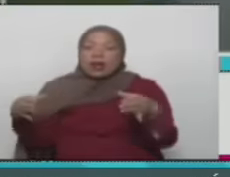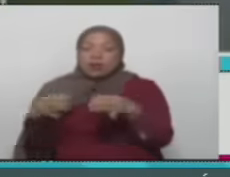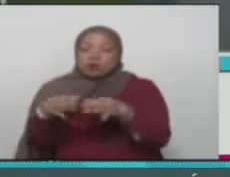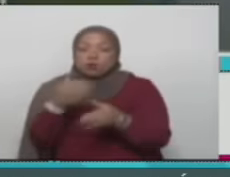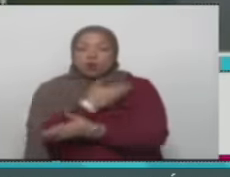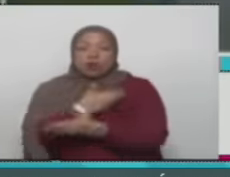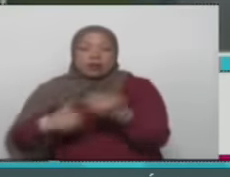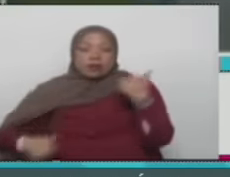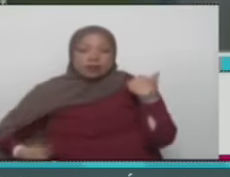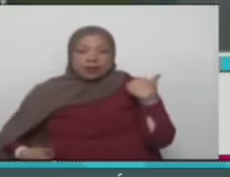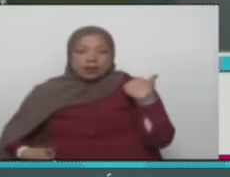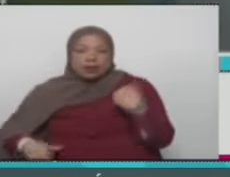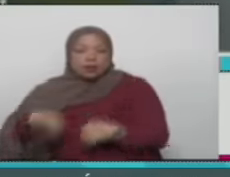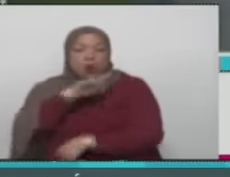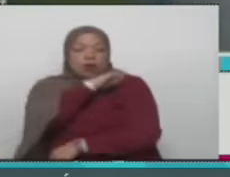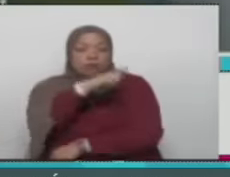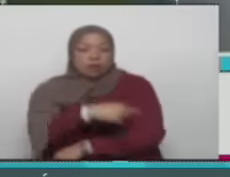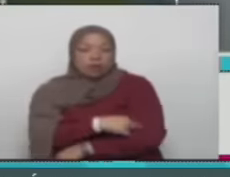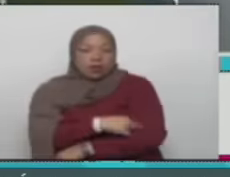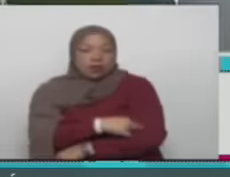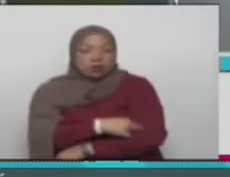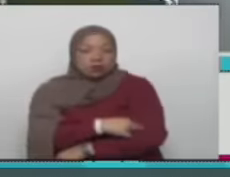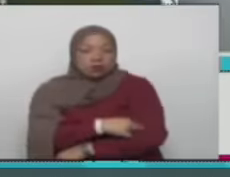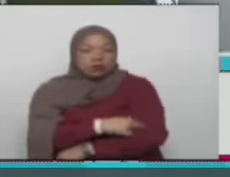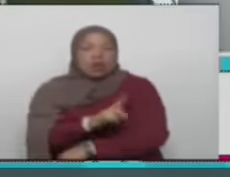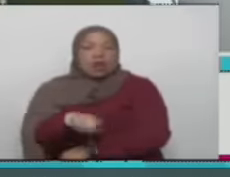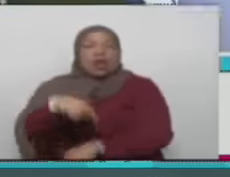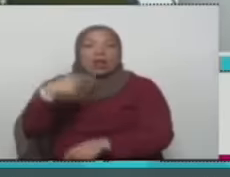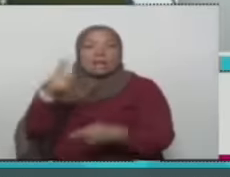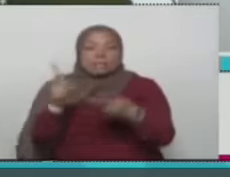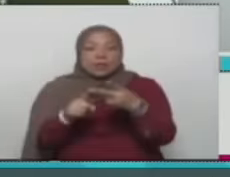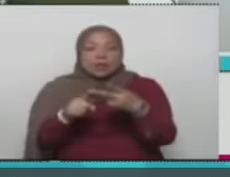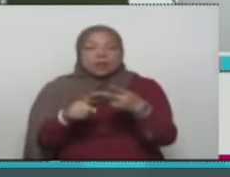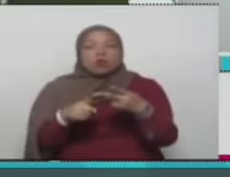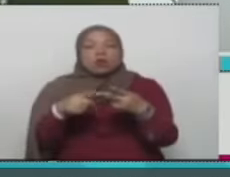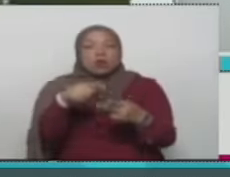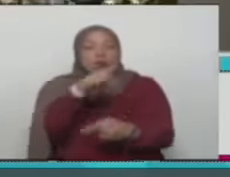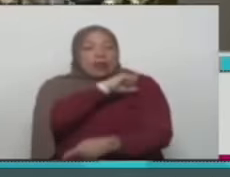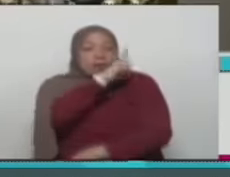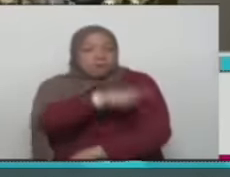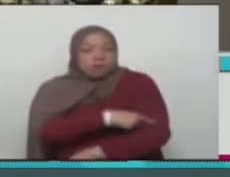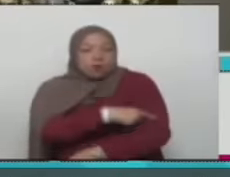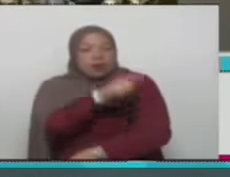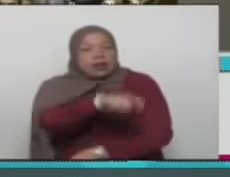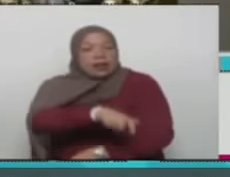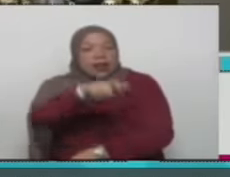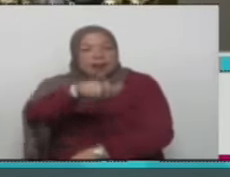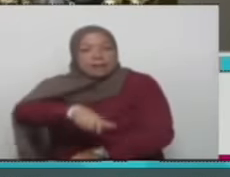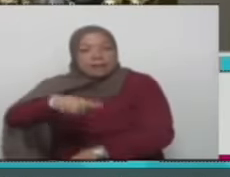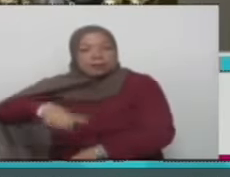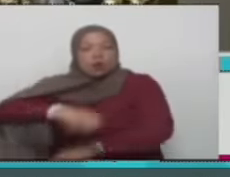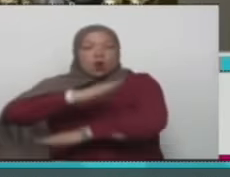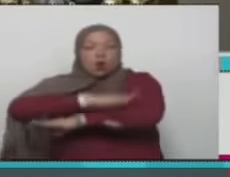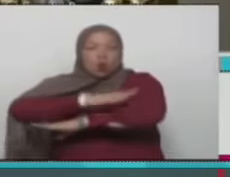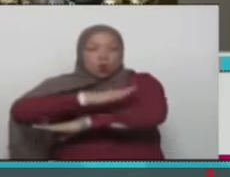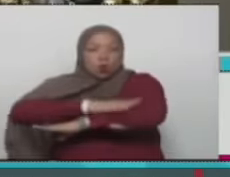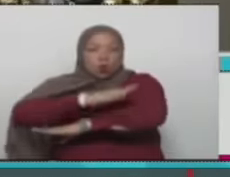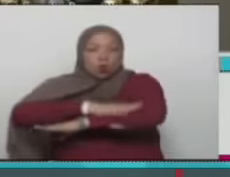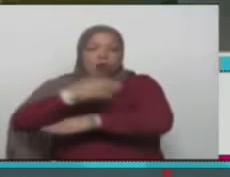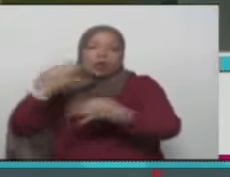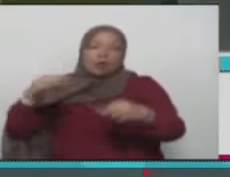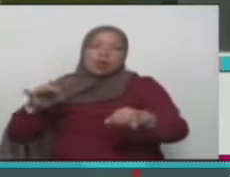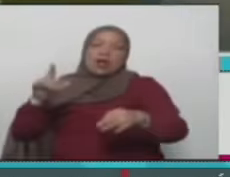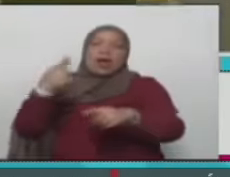judicial, luego el poder ciudadano, que originalmente se llamaba poder